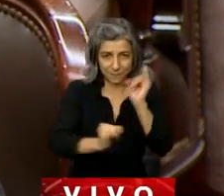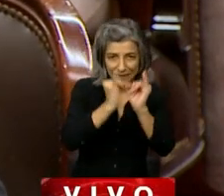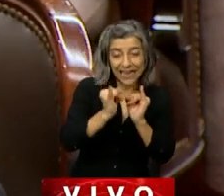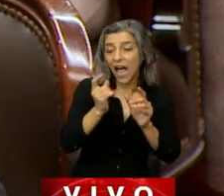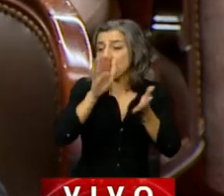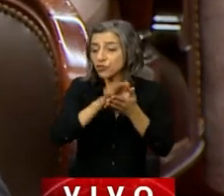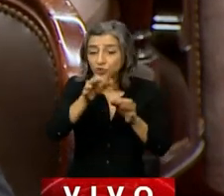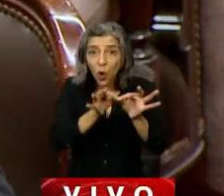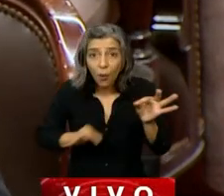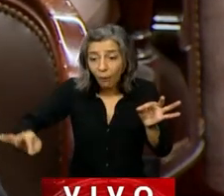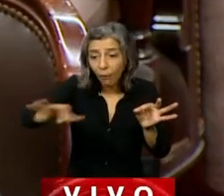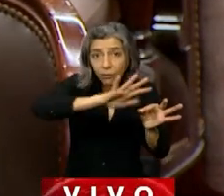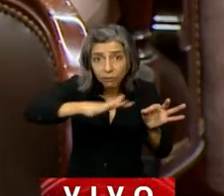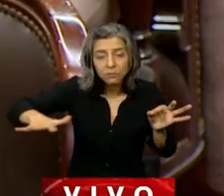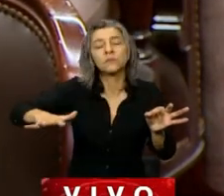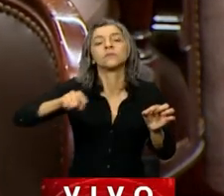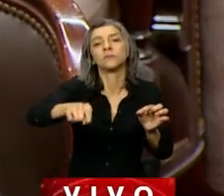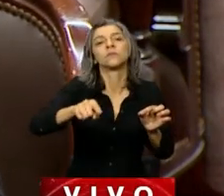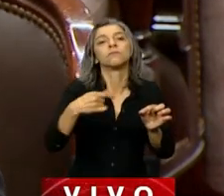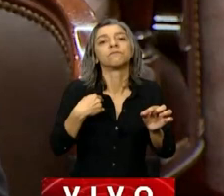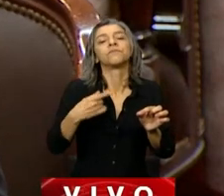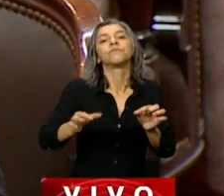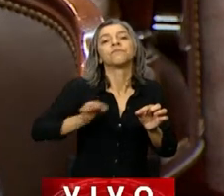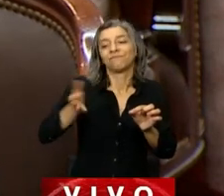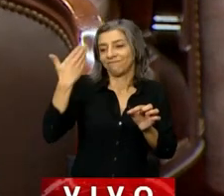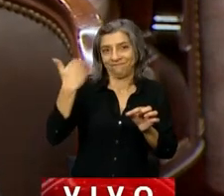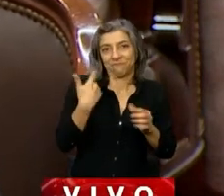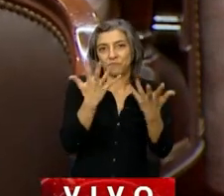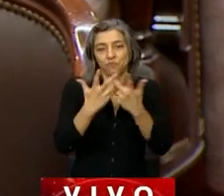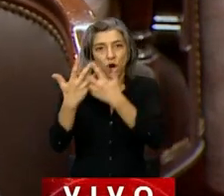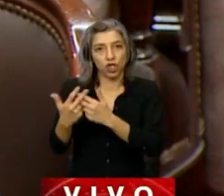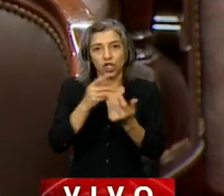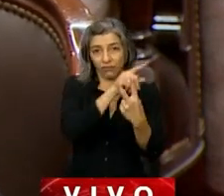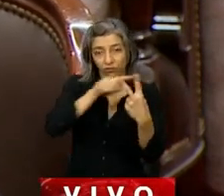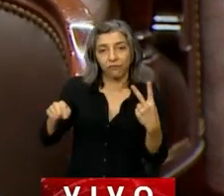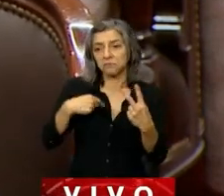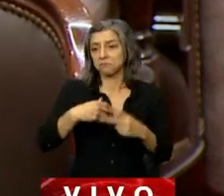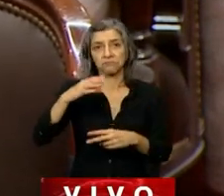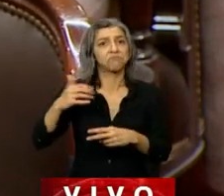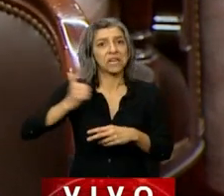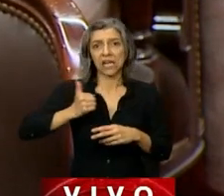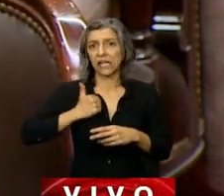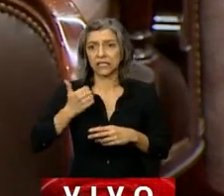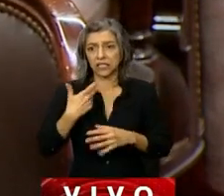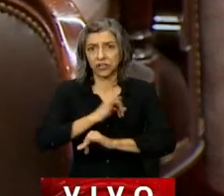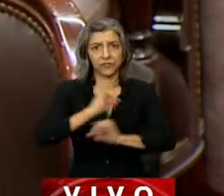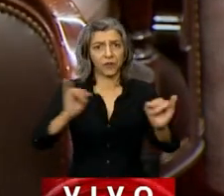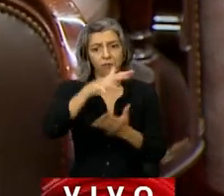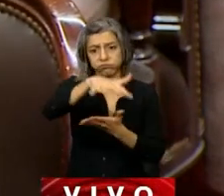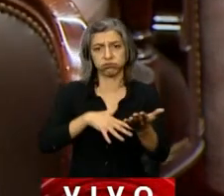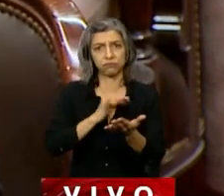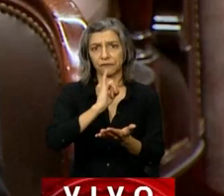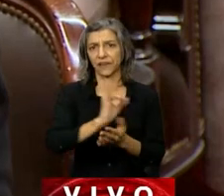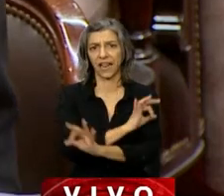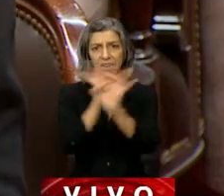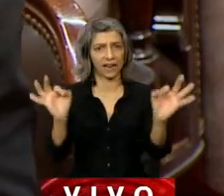del área marina protegida entre los proyectos 2020 y 2022, esta Cancillería no emitió opinión ni remitió formalmente comentarios